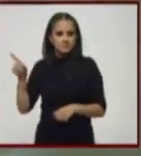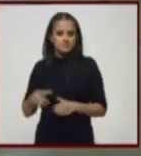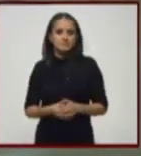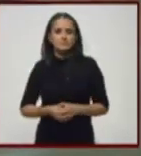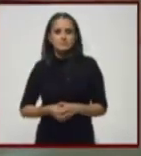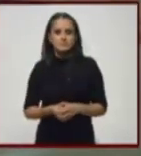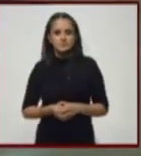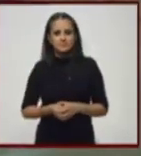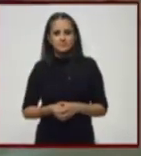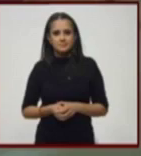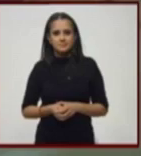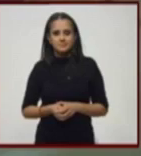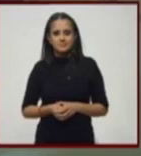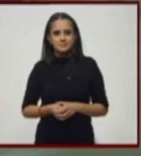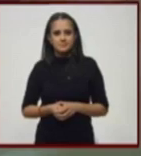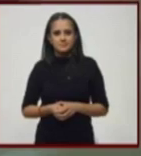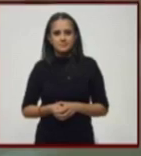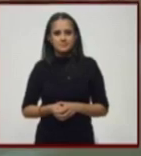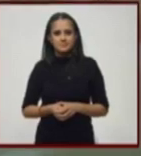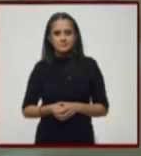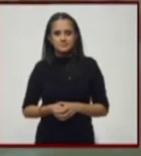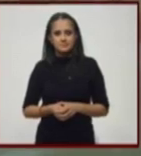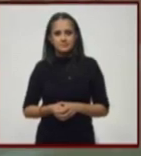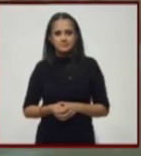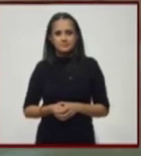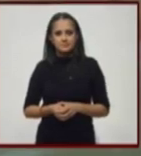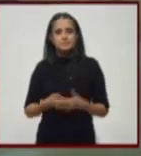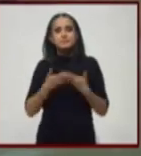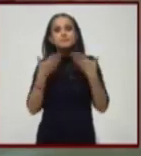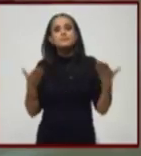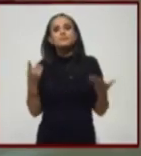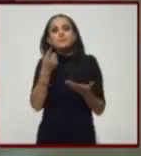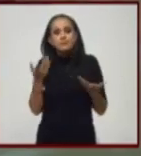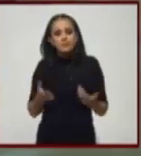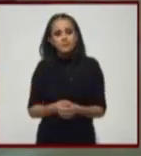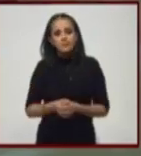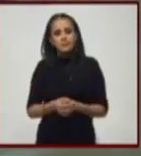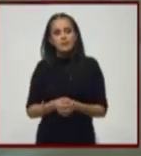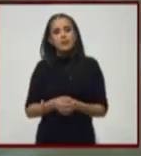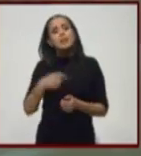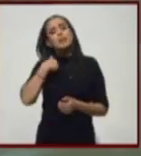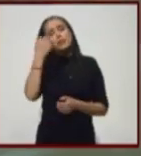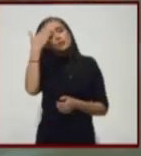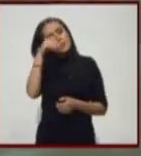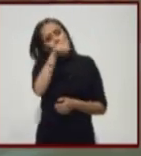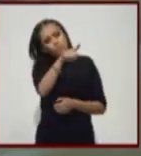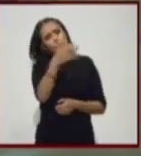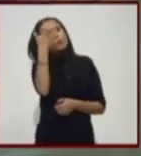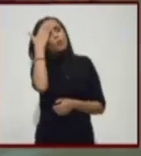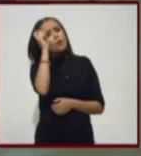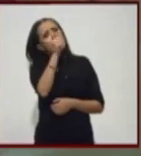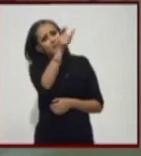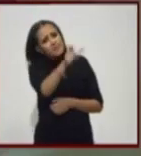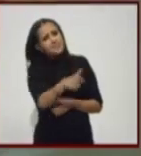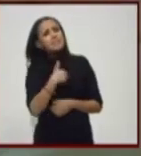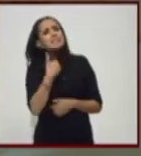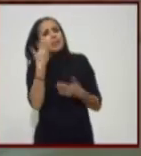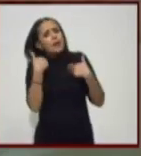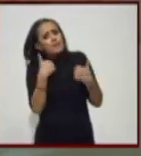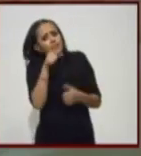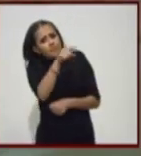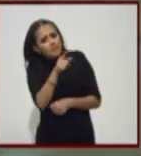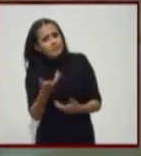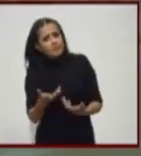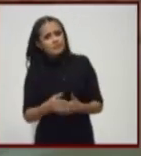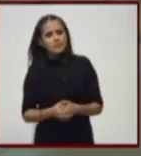cuentas esto es mejor para saber más de ti mismo para conocerte para entenderte